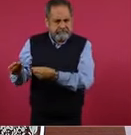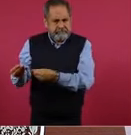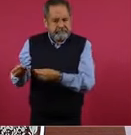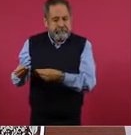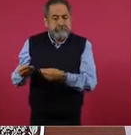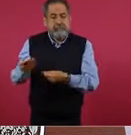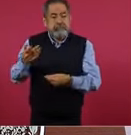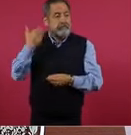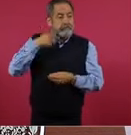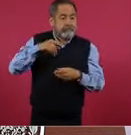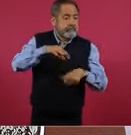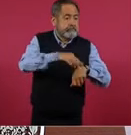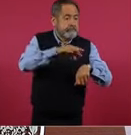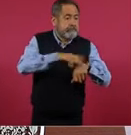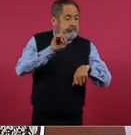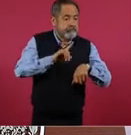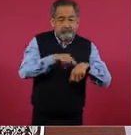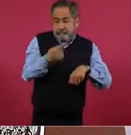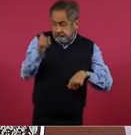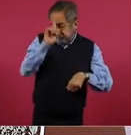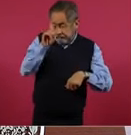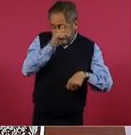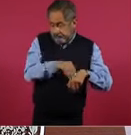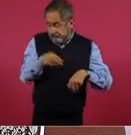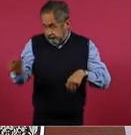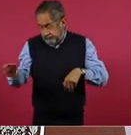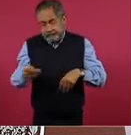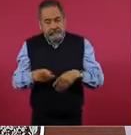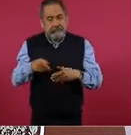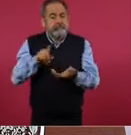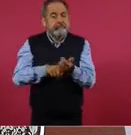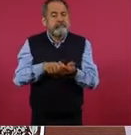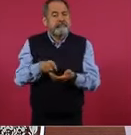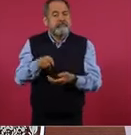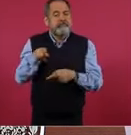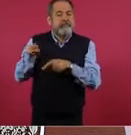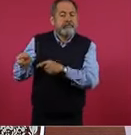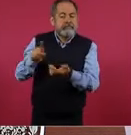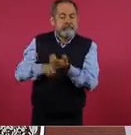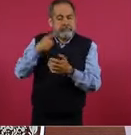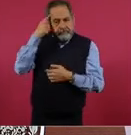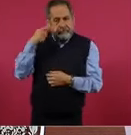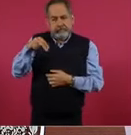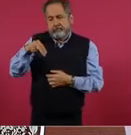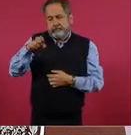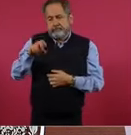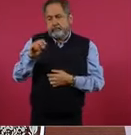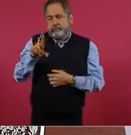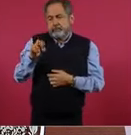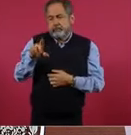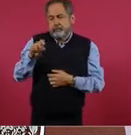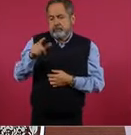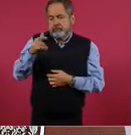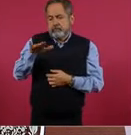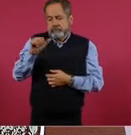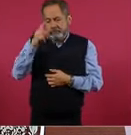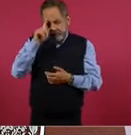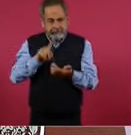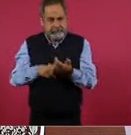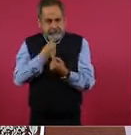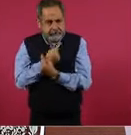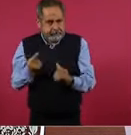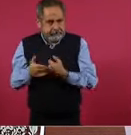había sido recomendado por una médica, la doctora Araceli Reyes, del servicio de neurología pediátrica de ahí, de